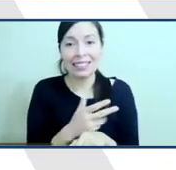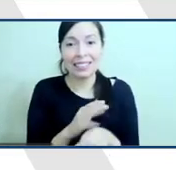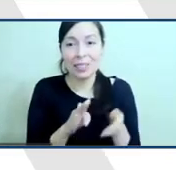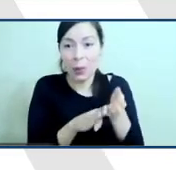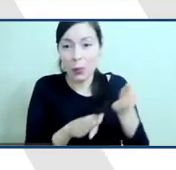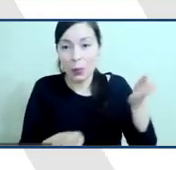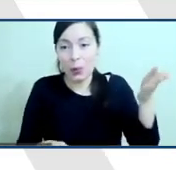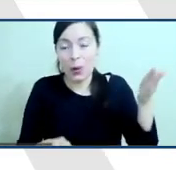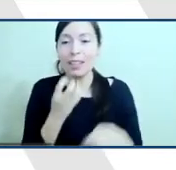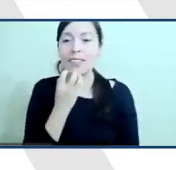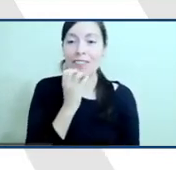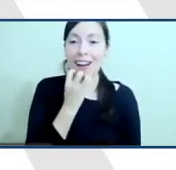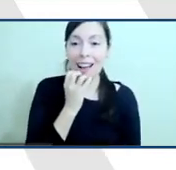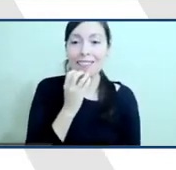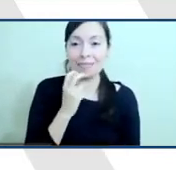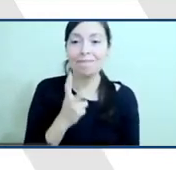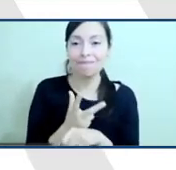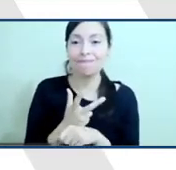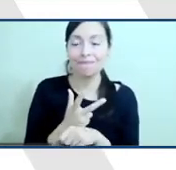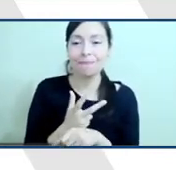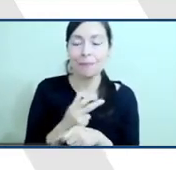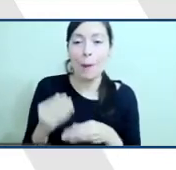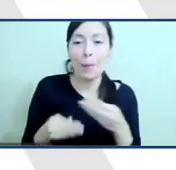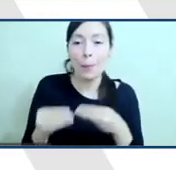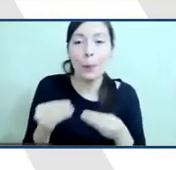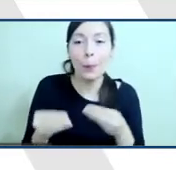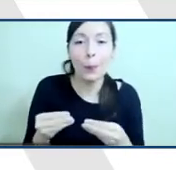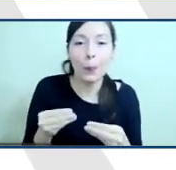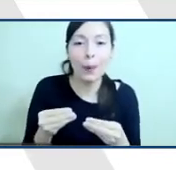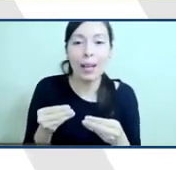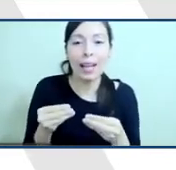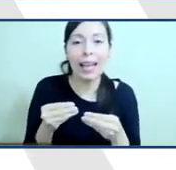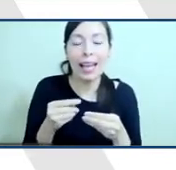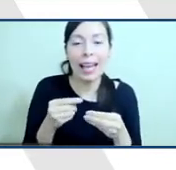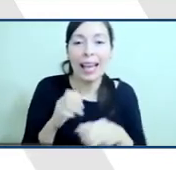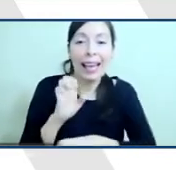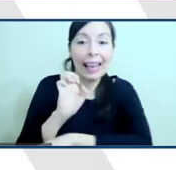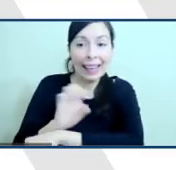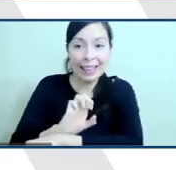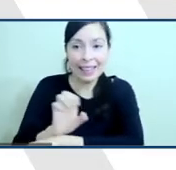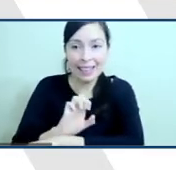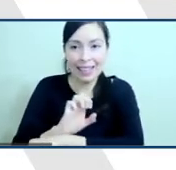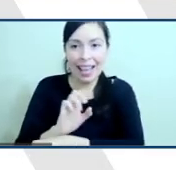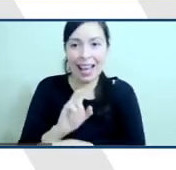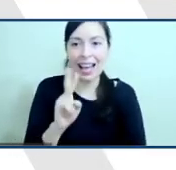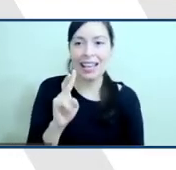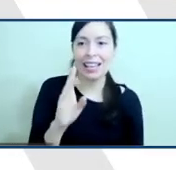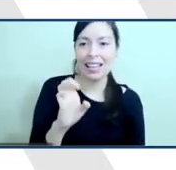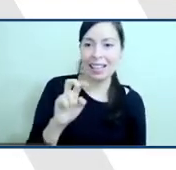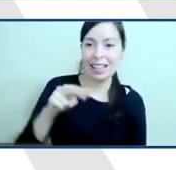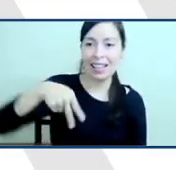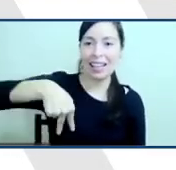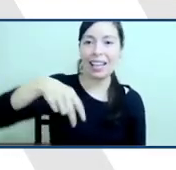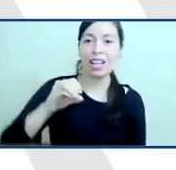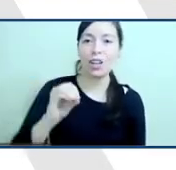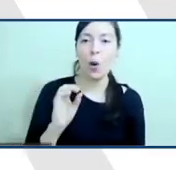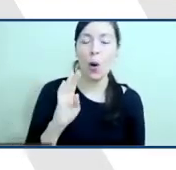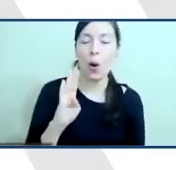región de Antofagasta para producir energías renovables no convencionales. Bueno, esto ya